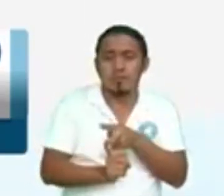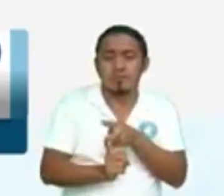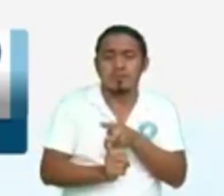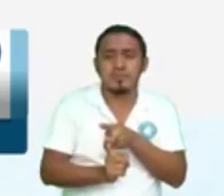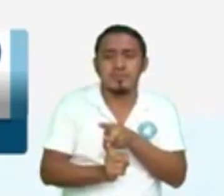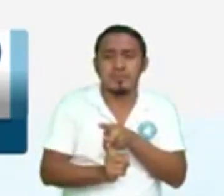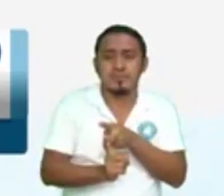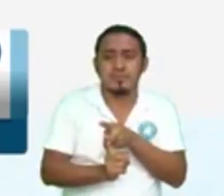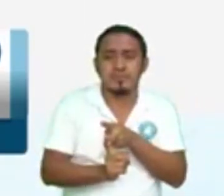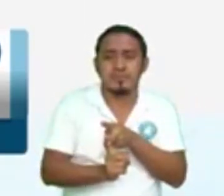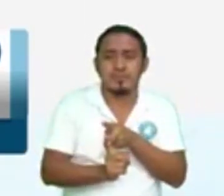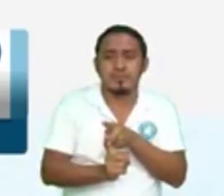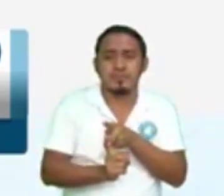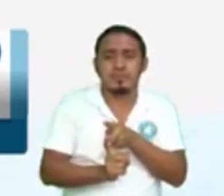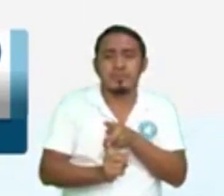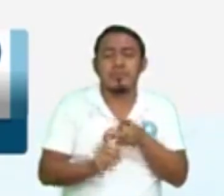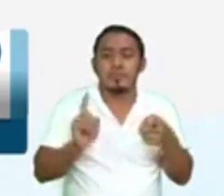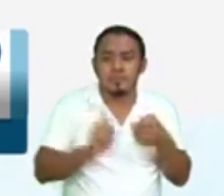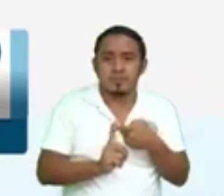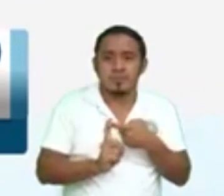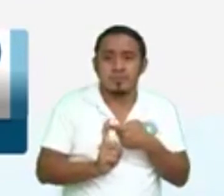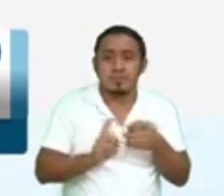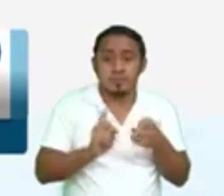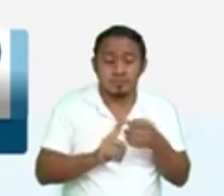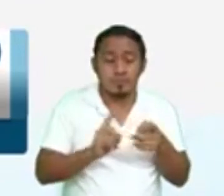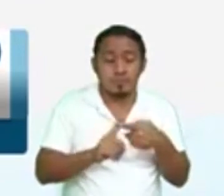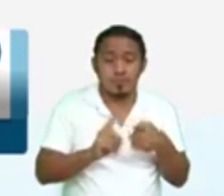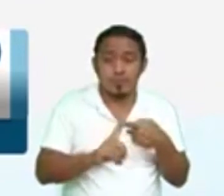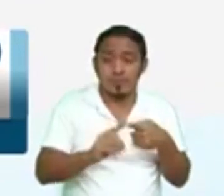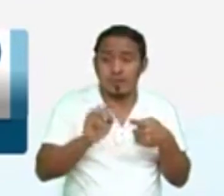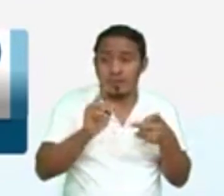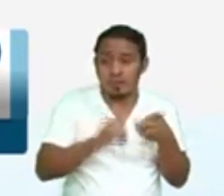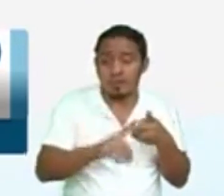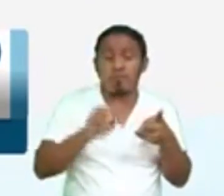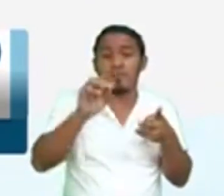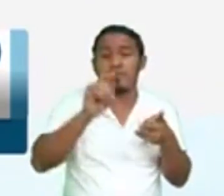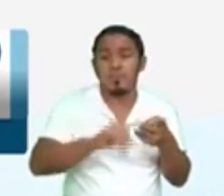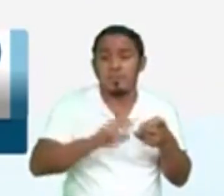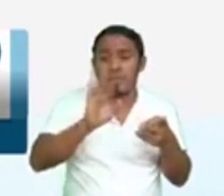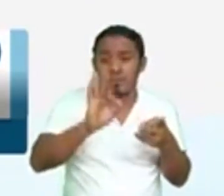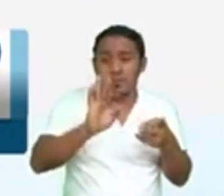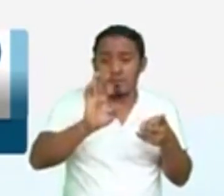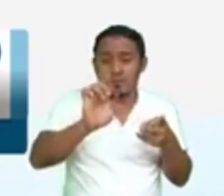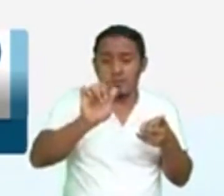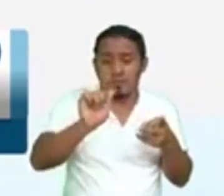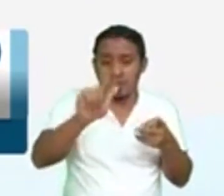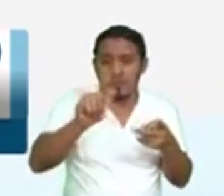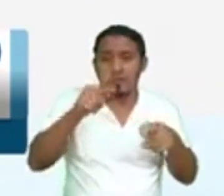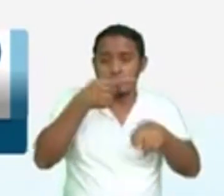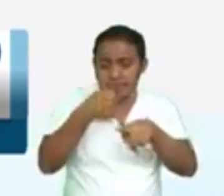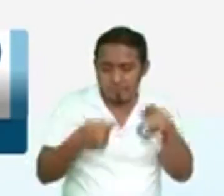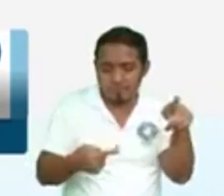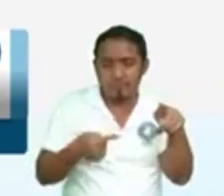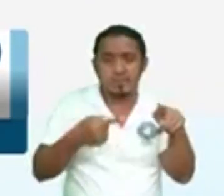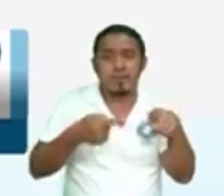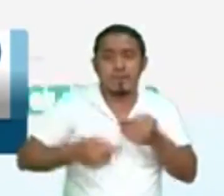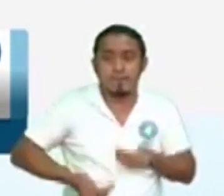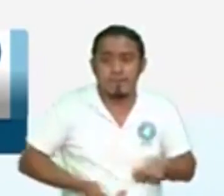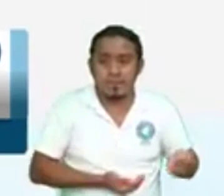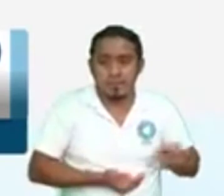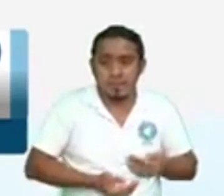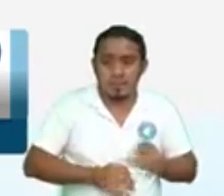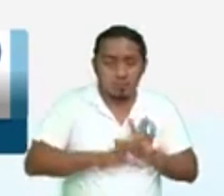el síndrome, como le habíamos mencionado, el síndrome de alcoholismo fetal. Hay uno que se llama síndrome de alcoholismo fetal parcial. Es de que el bebé no tiene todas